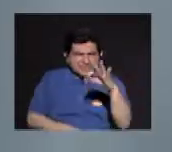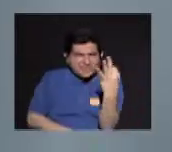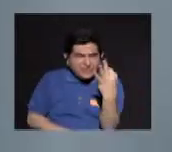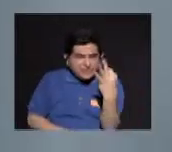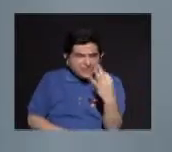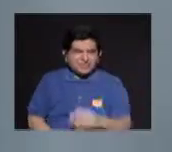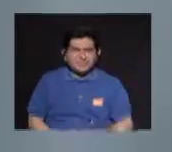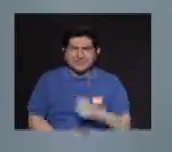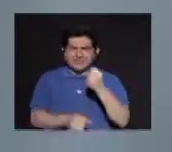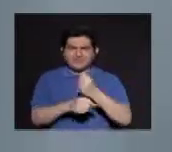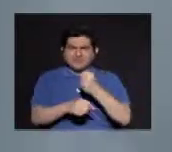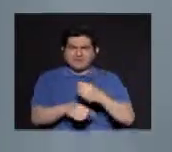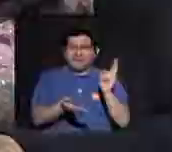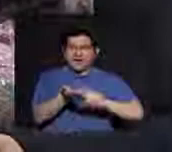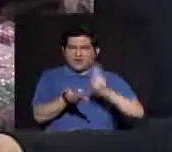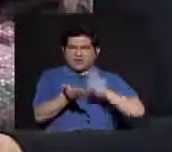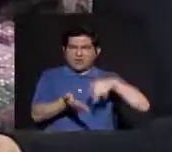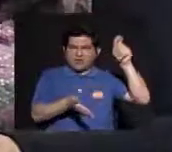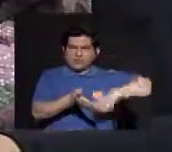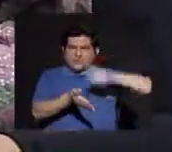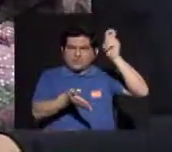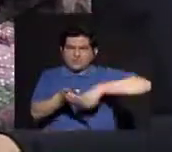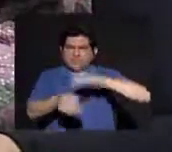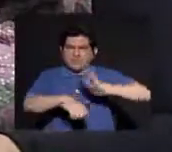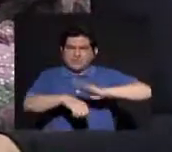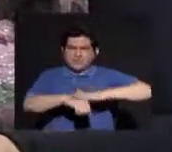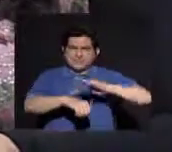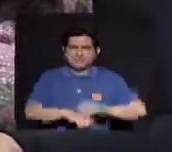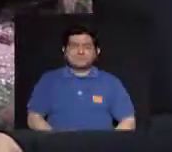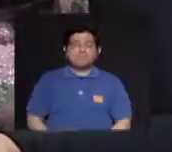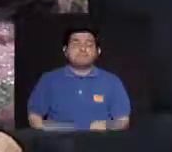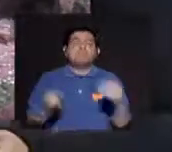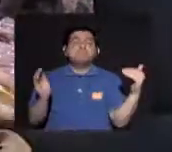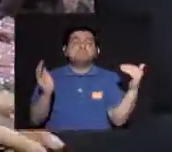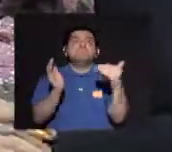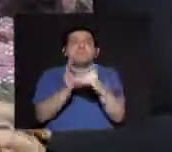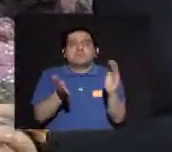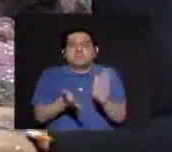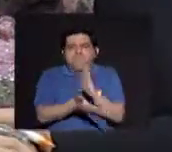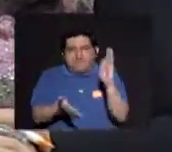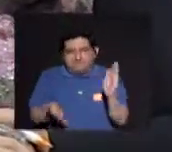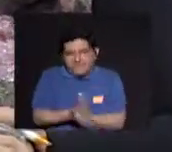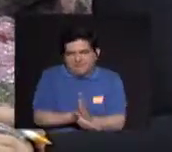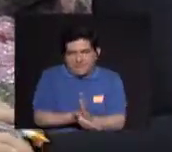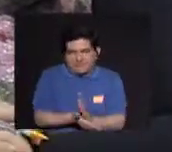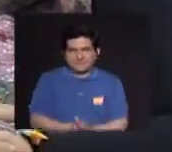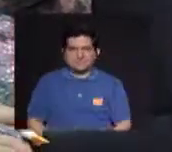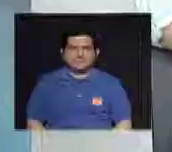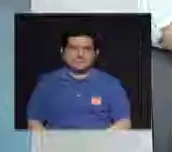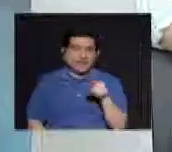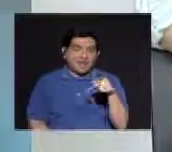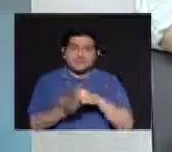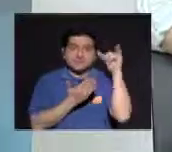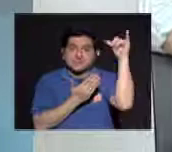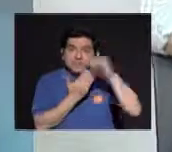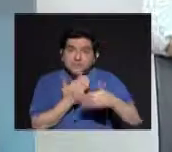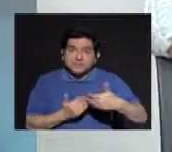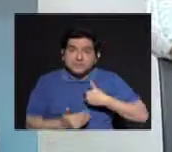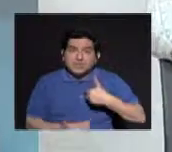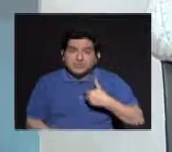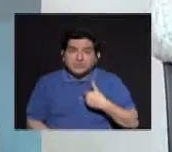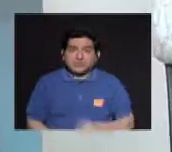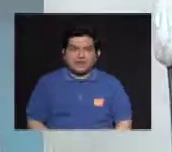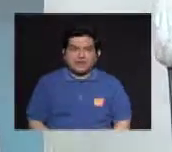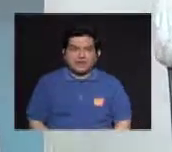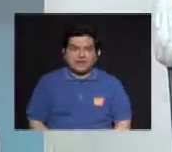de tal forma? Se trabaja con contrato, firmas, permisos, igual. Miles de papeles. O sea, al final este